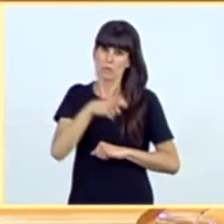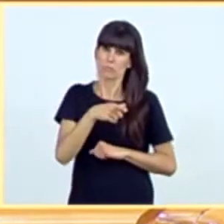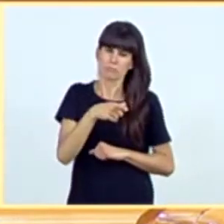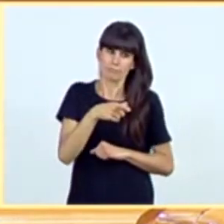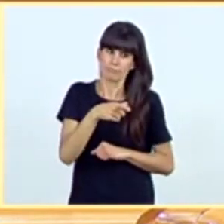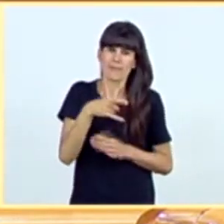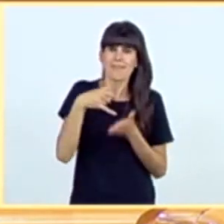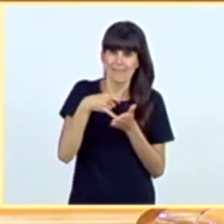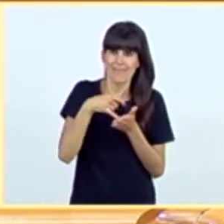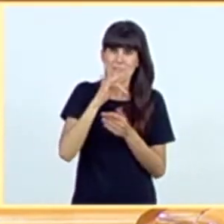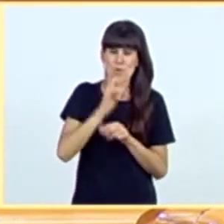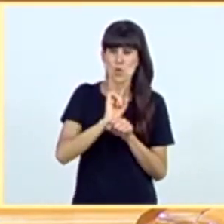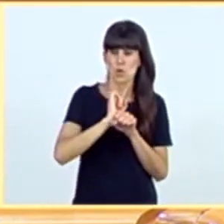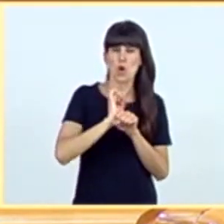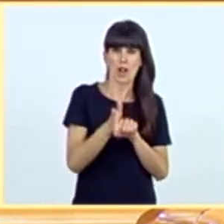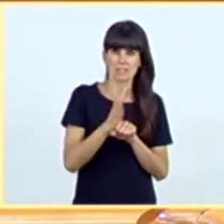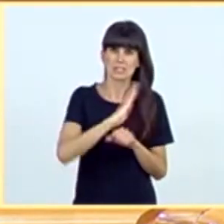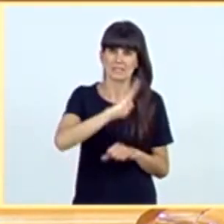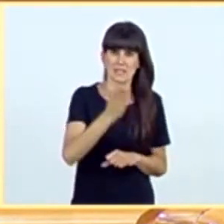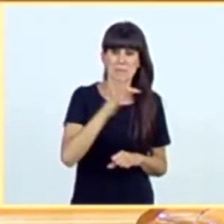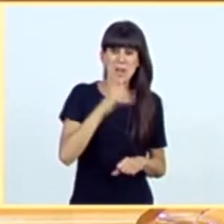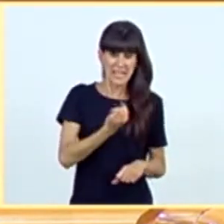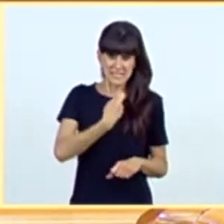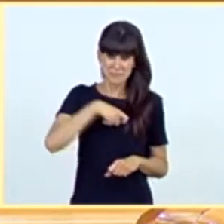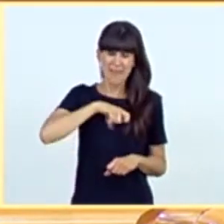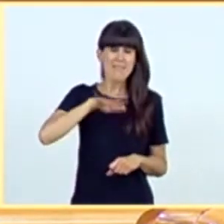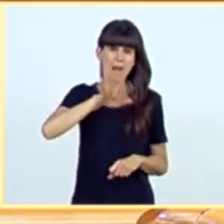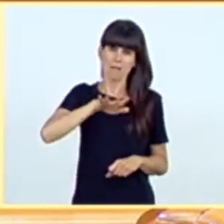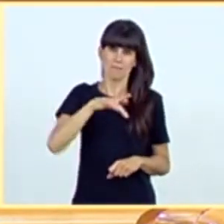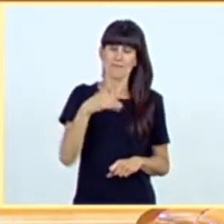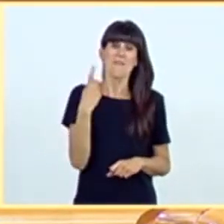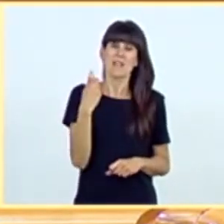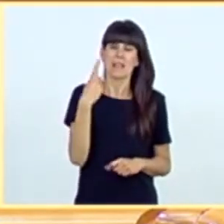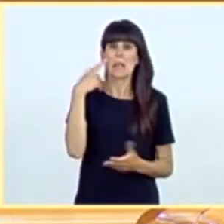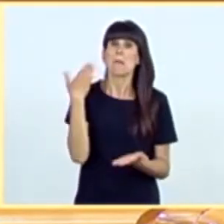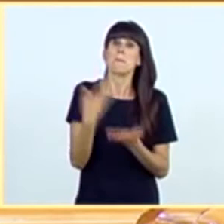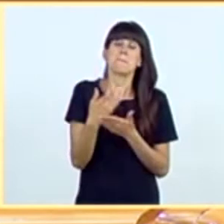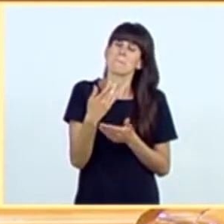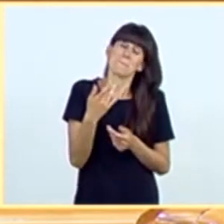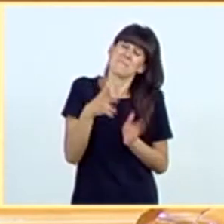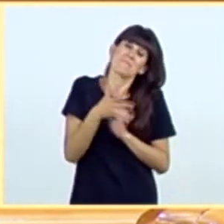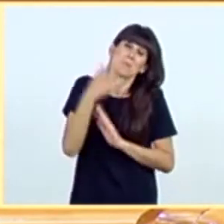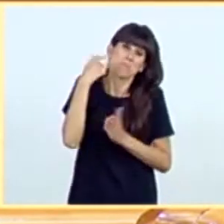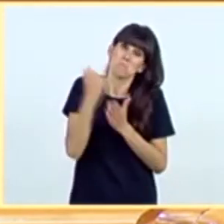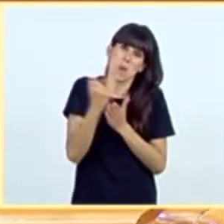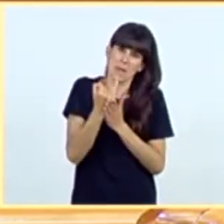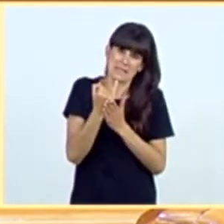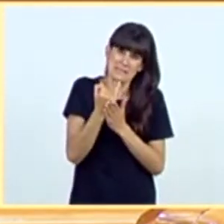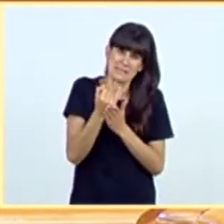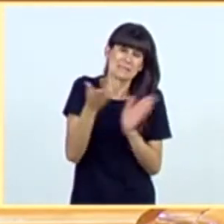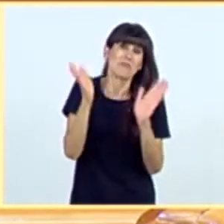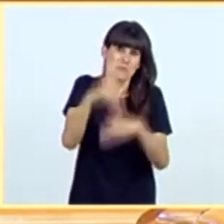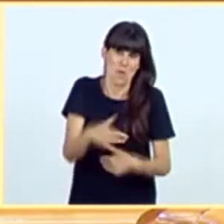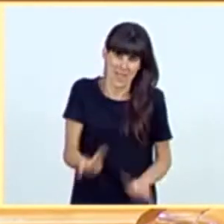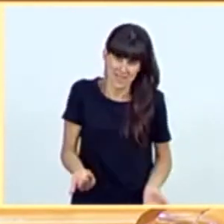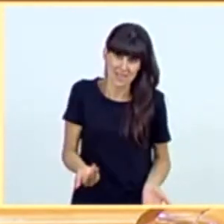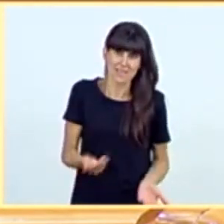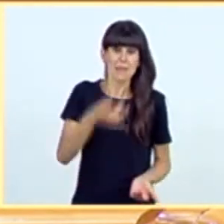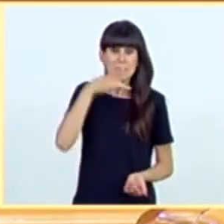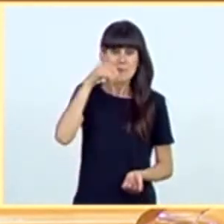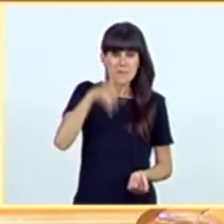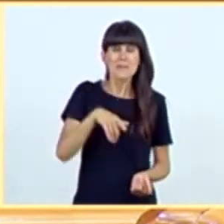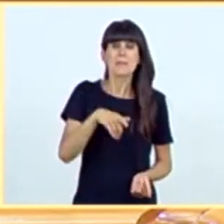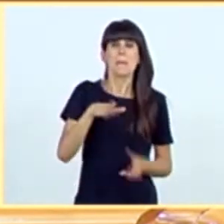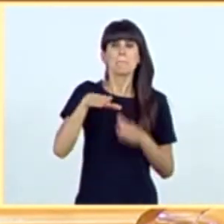del coronavirus, pero en España se ha visto agravada por la falta de pruebas para la detección del virus en este grupo poblacional. La falta de